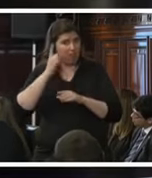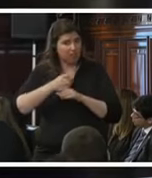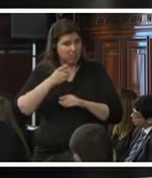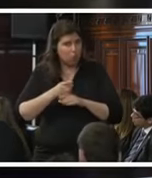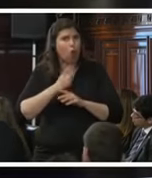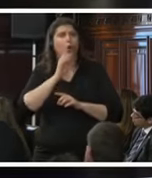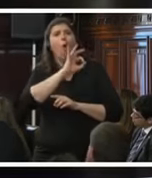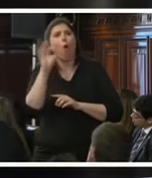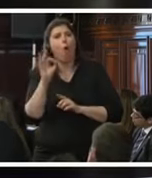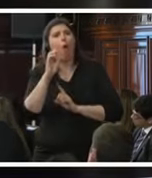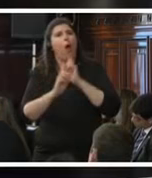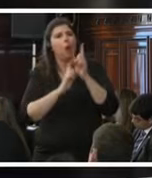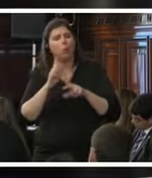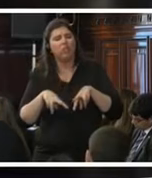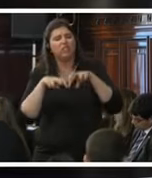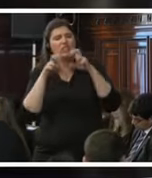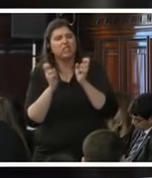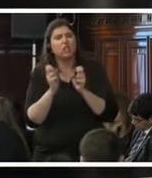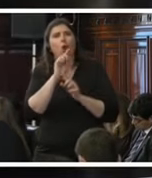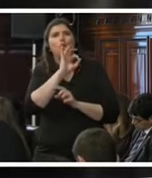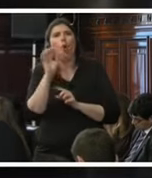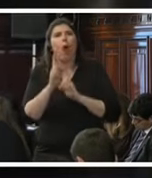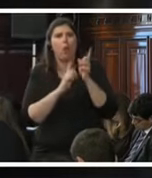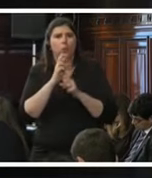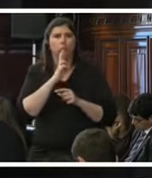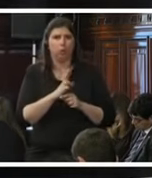investigación, si hay algún resultado. Muchas gracias.